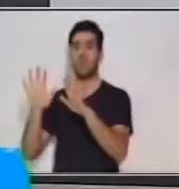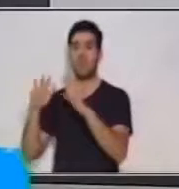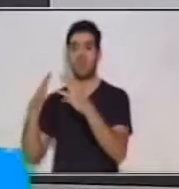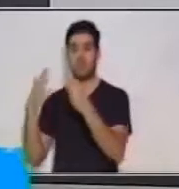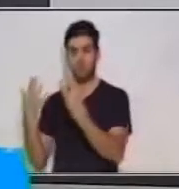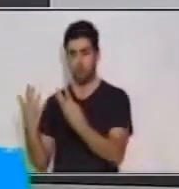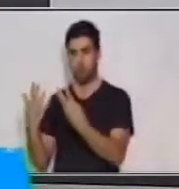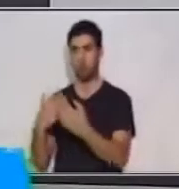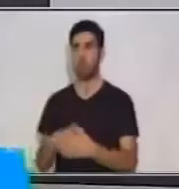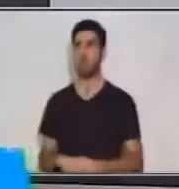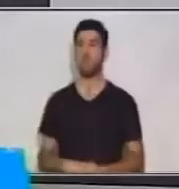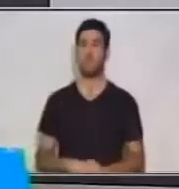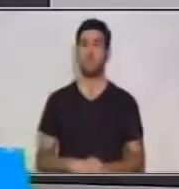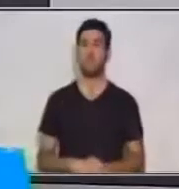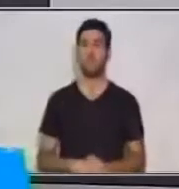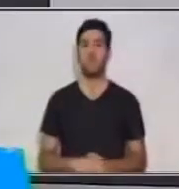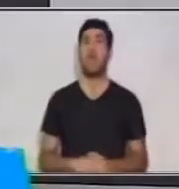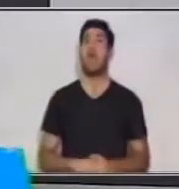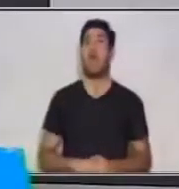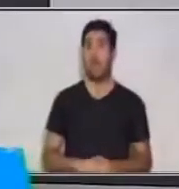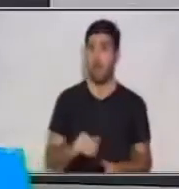63.18 grados.